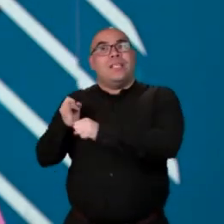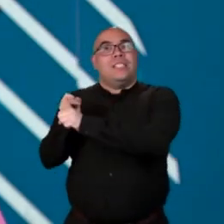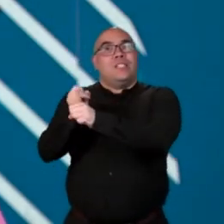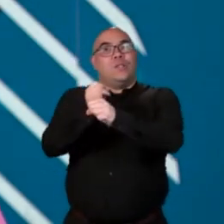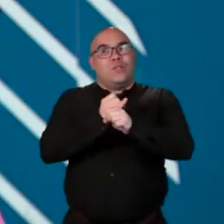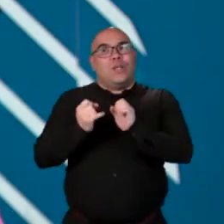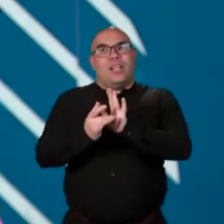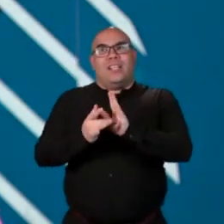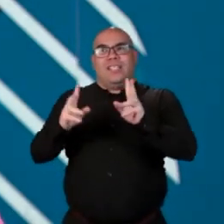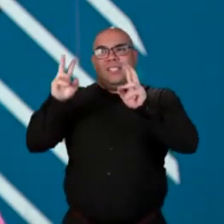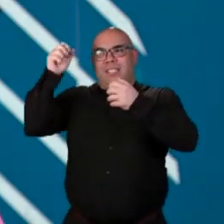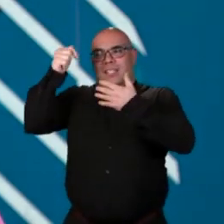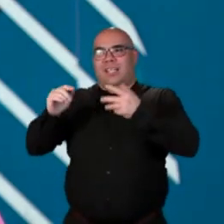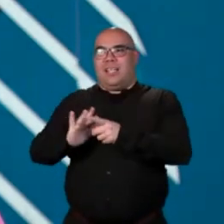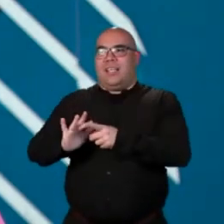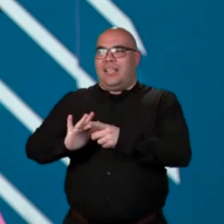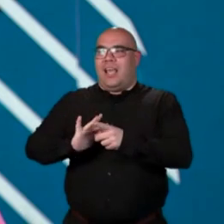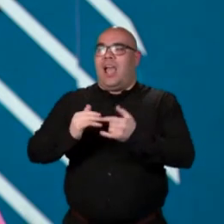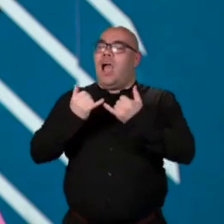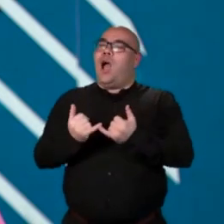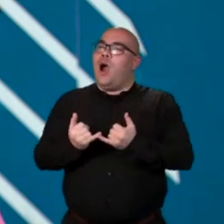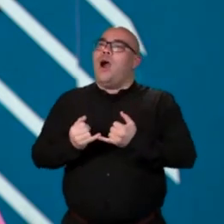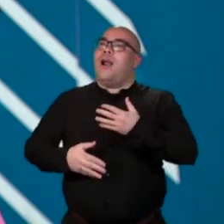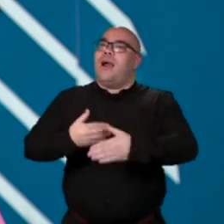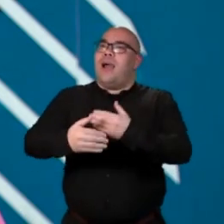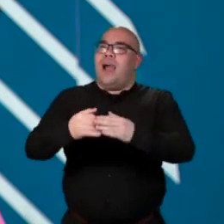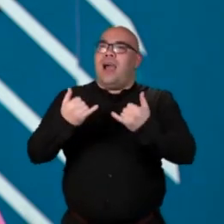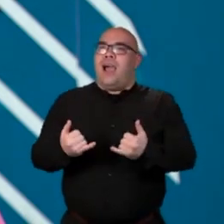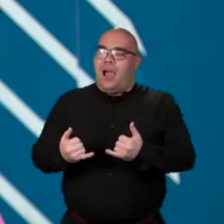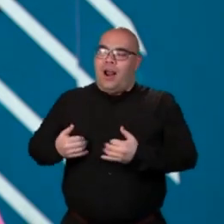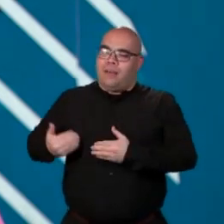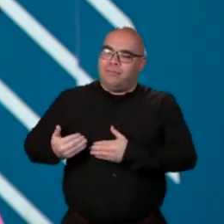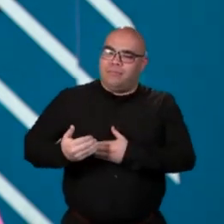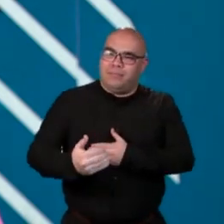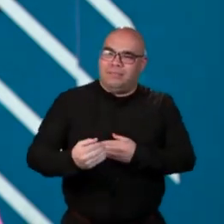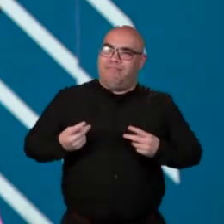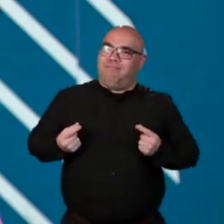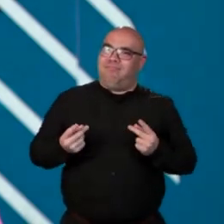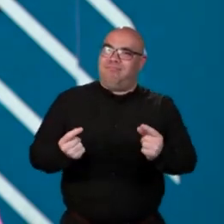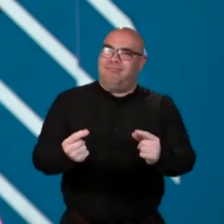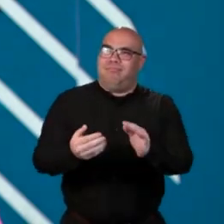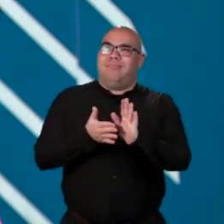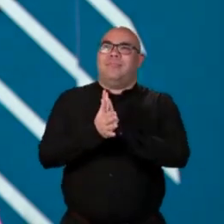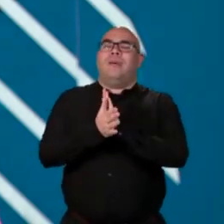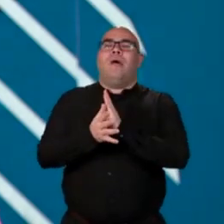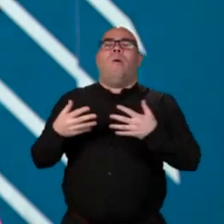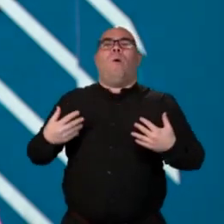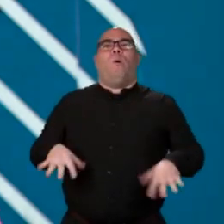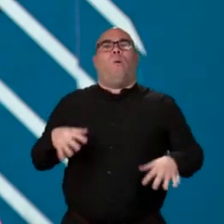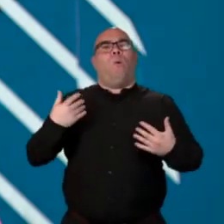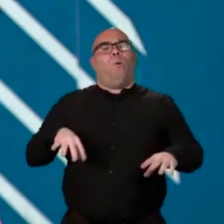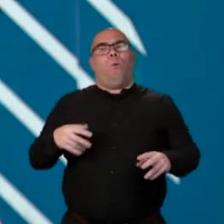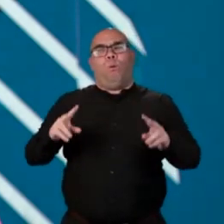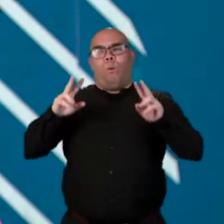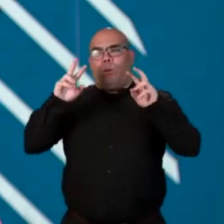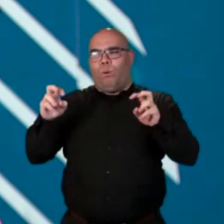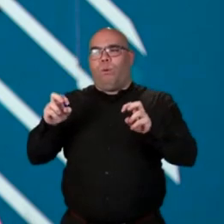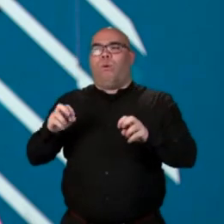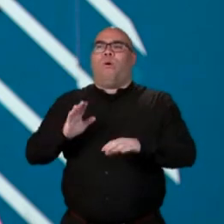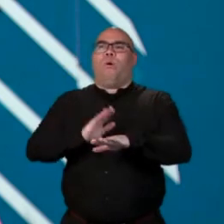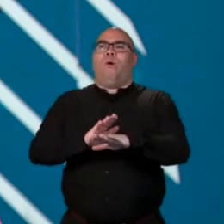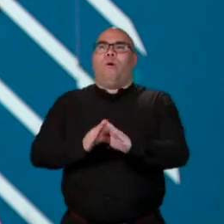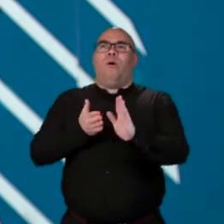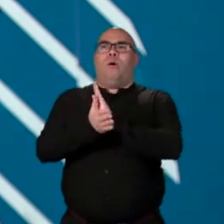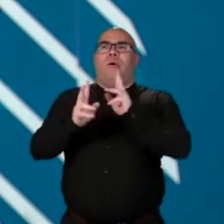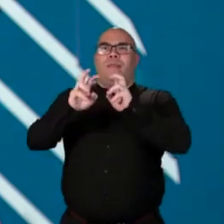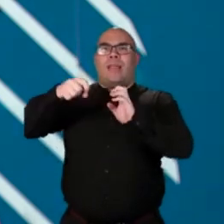implementando. Ahora vamos a hablar un poco de las aceleraciones, digamos que se han profundizado con la pandemia.